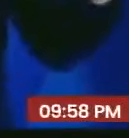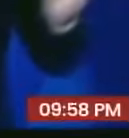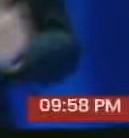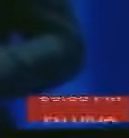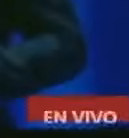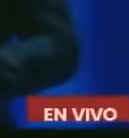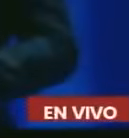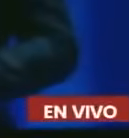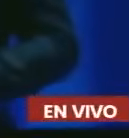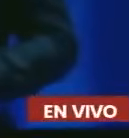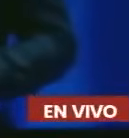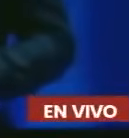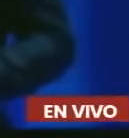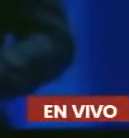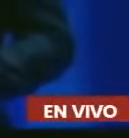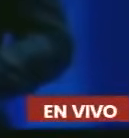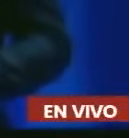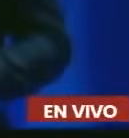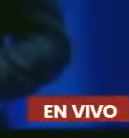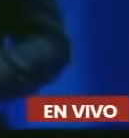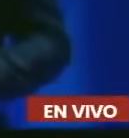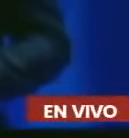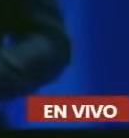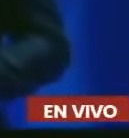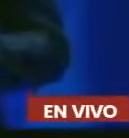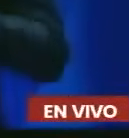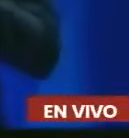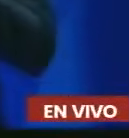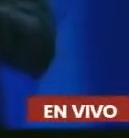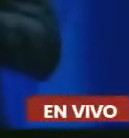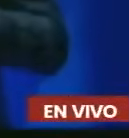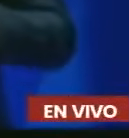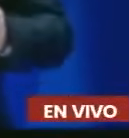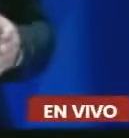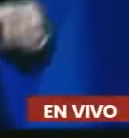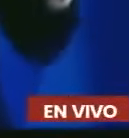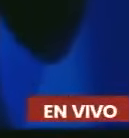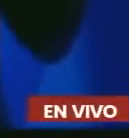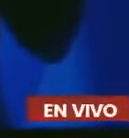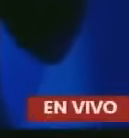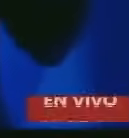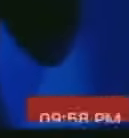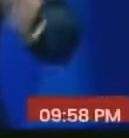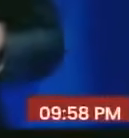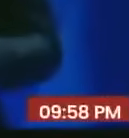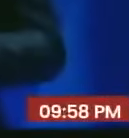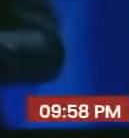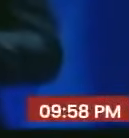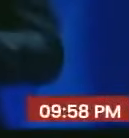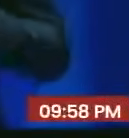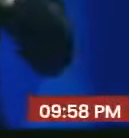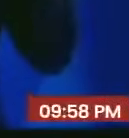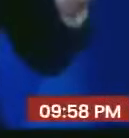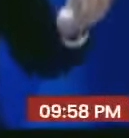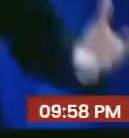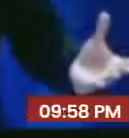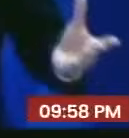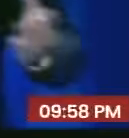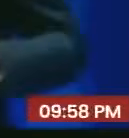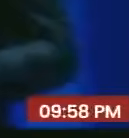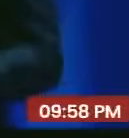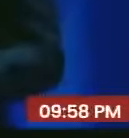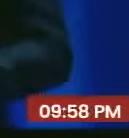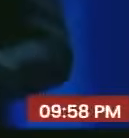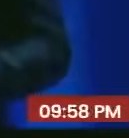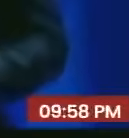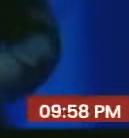Está Oliver Lobo, representante de la empresa Maiven, recicladora de plástico para